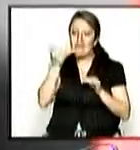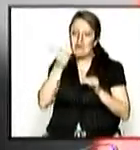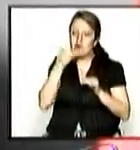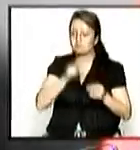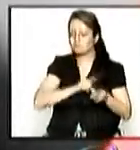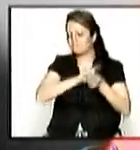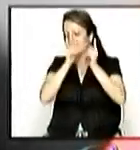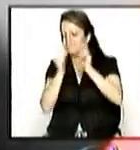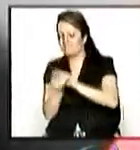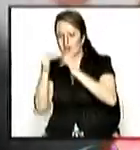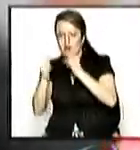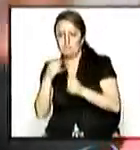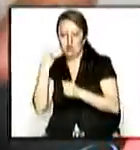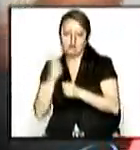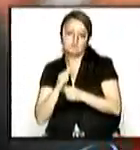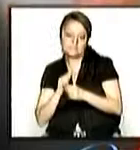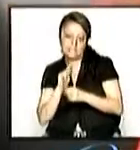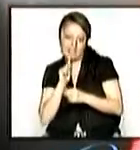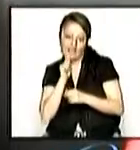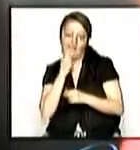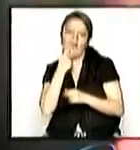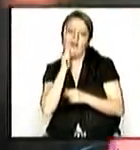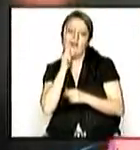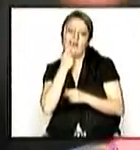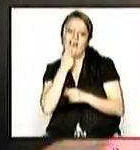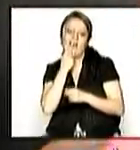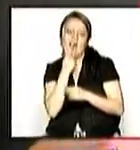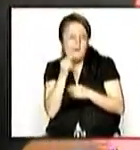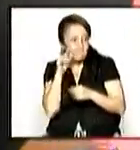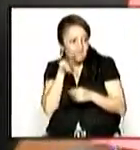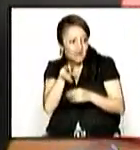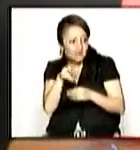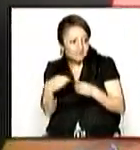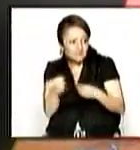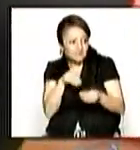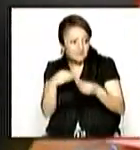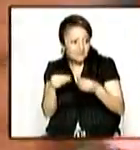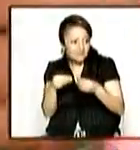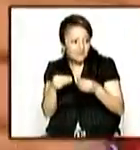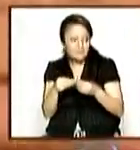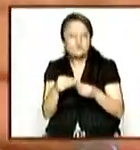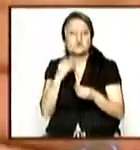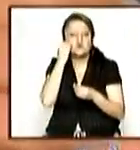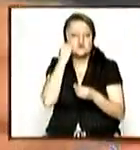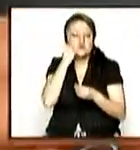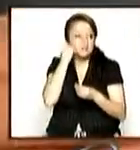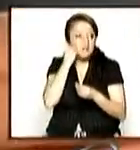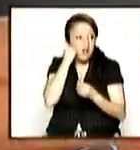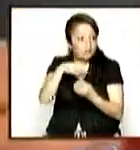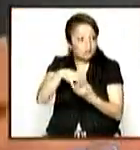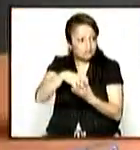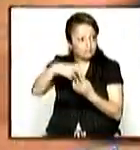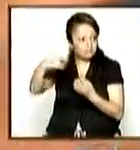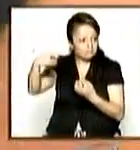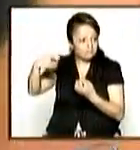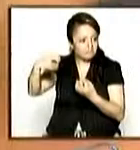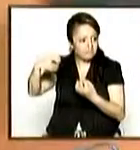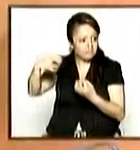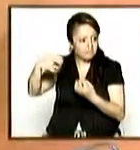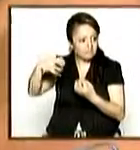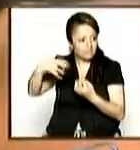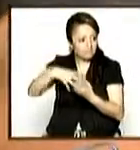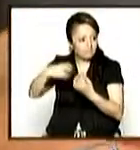los implantes, que esto que ustedes ven aquí en cauchito es la simulación de la encía, ¿sí? La vamos a destapar para que ustedes vean por